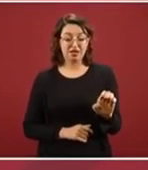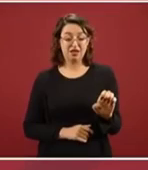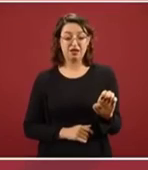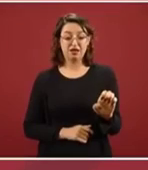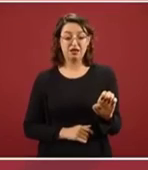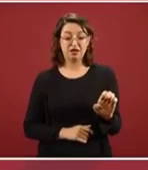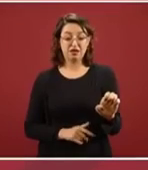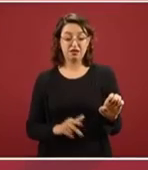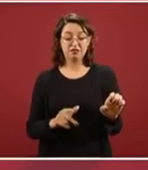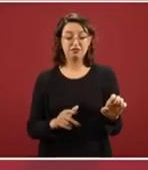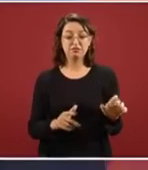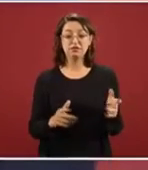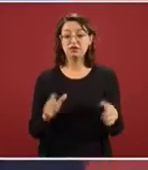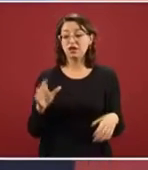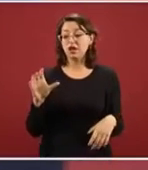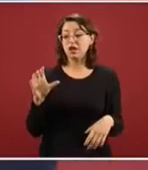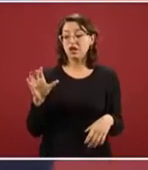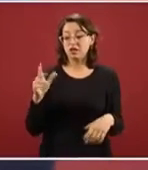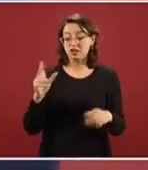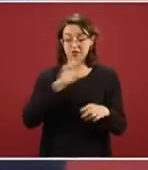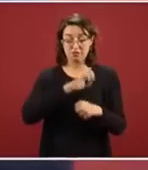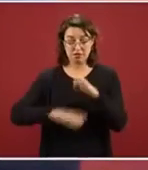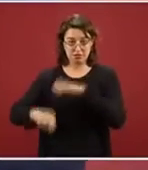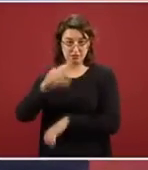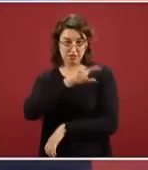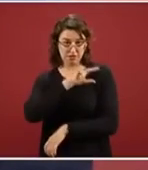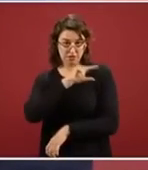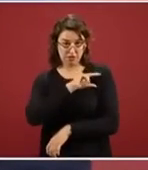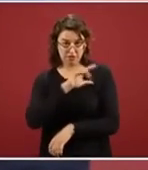empresas particulares y